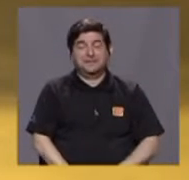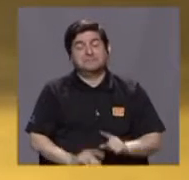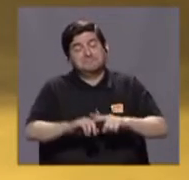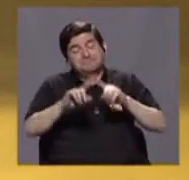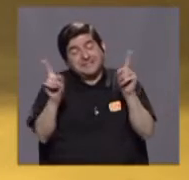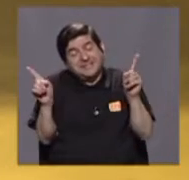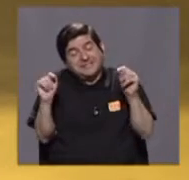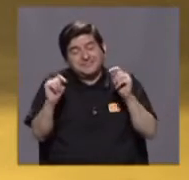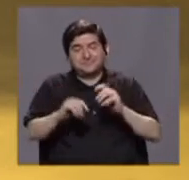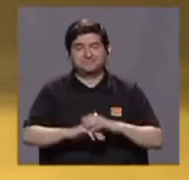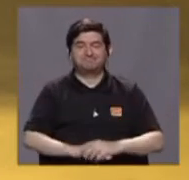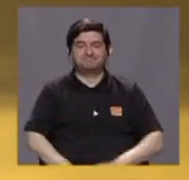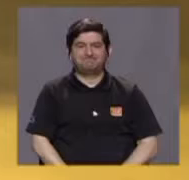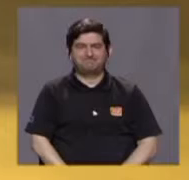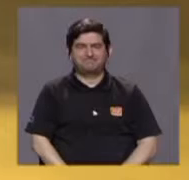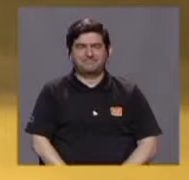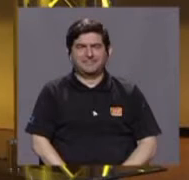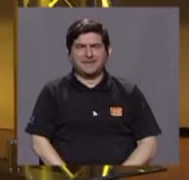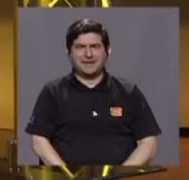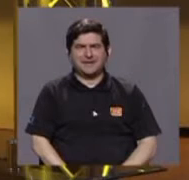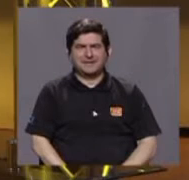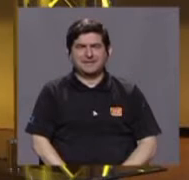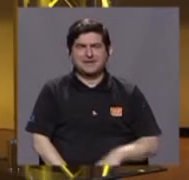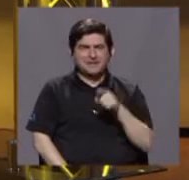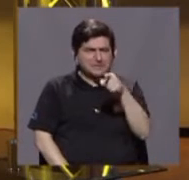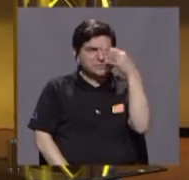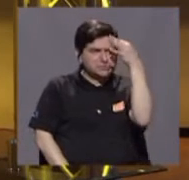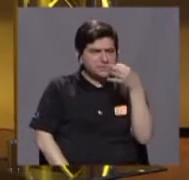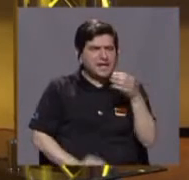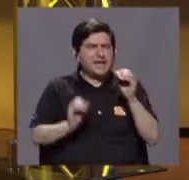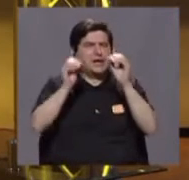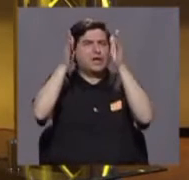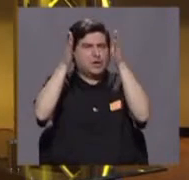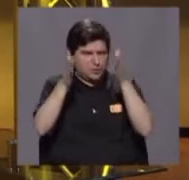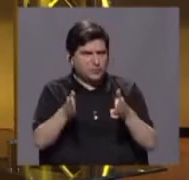Pero si le parece, profesor,